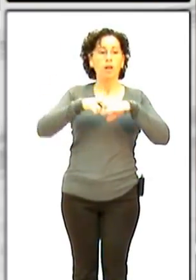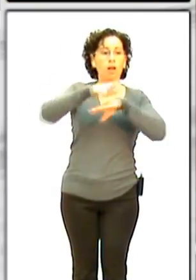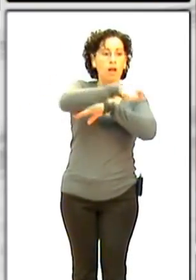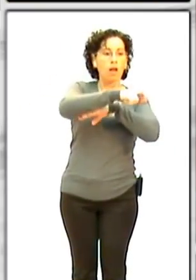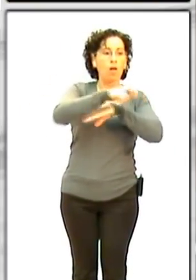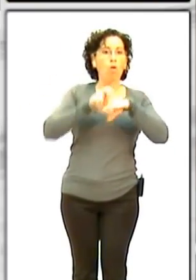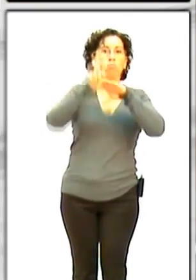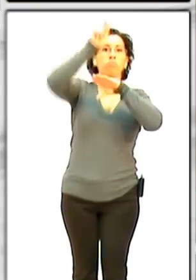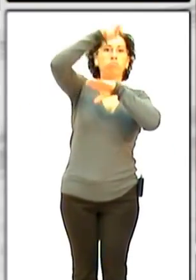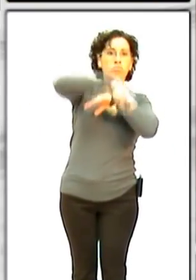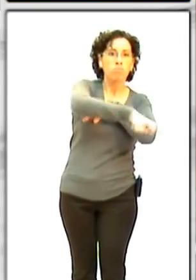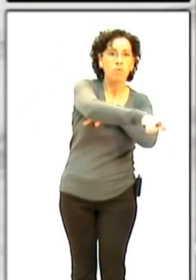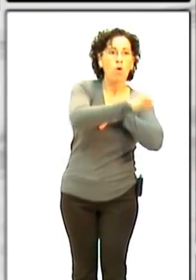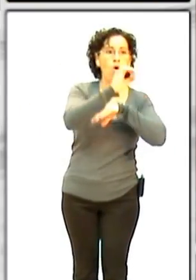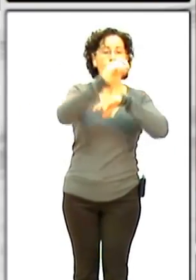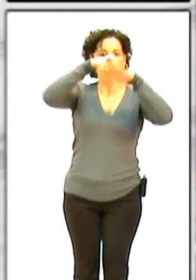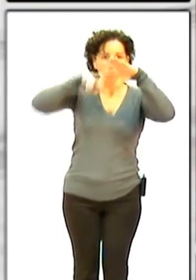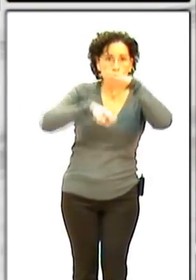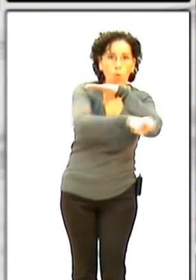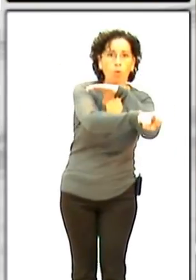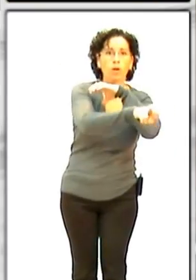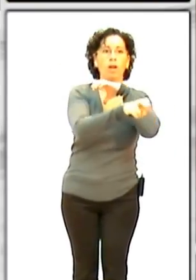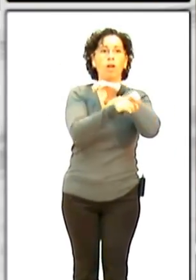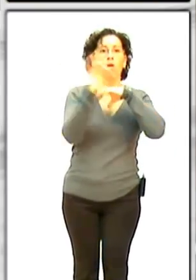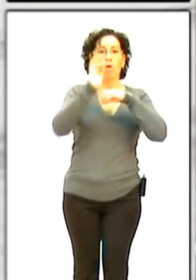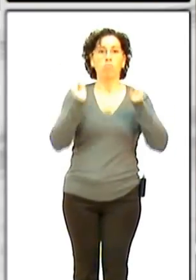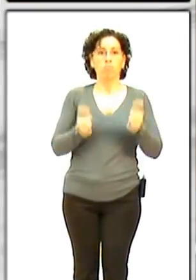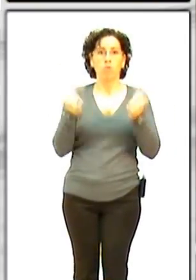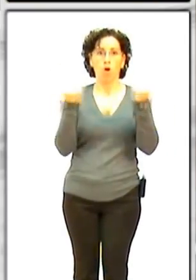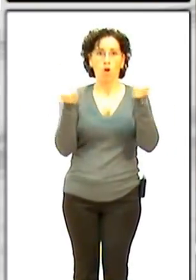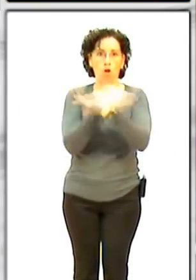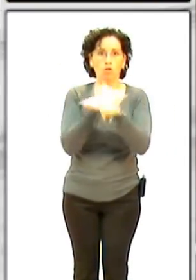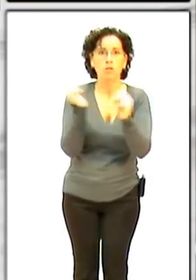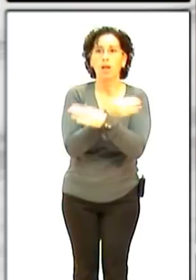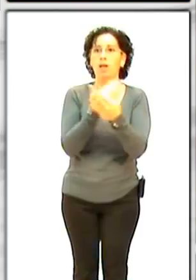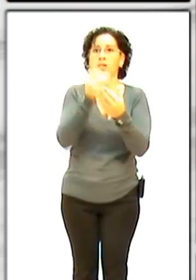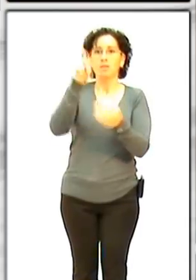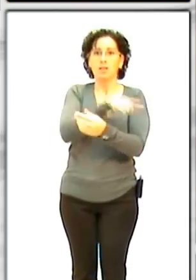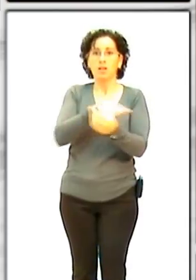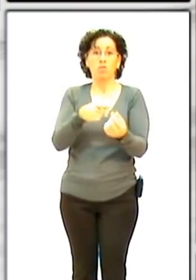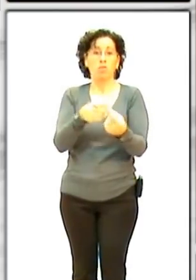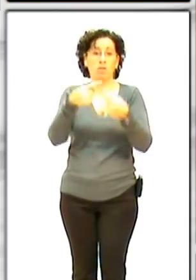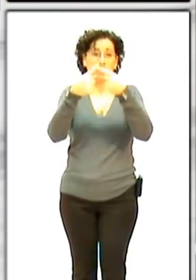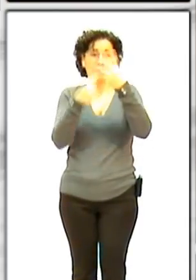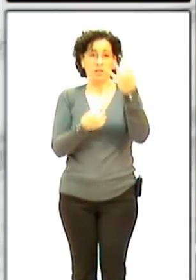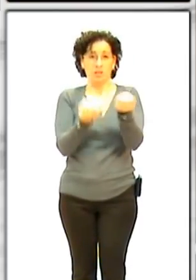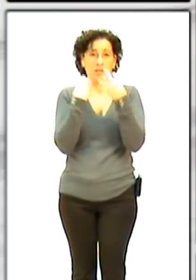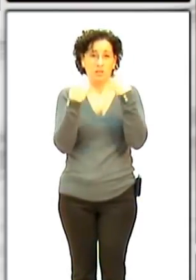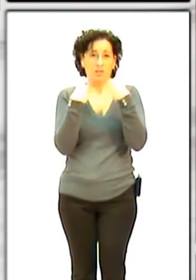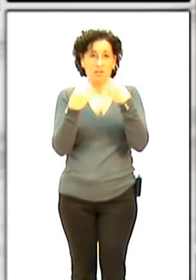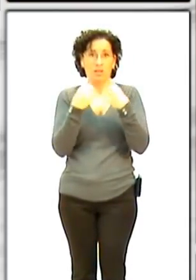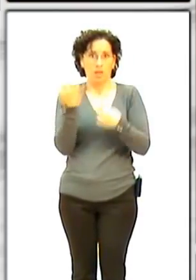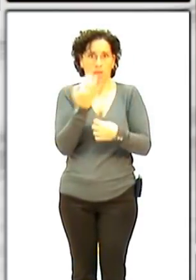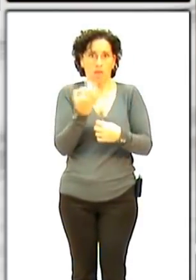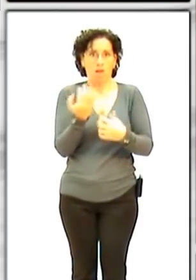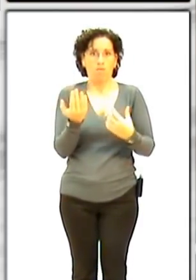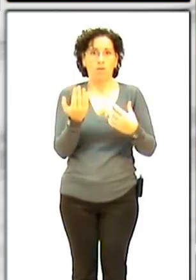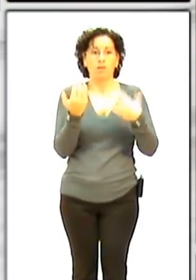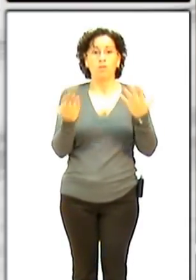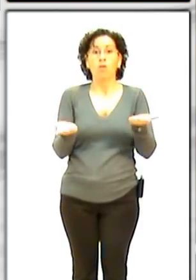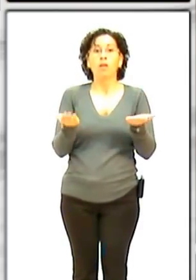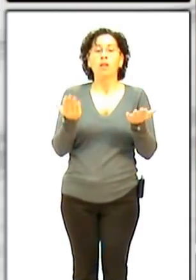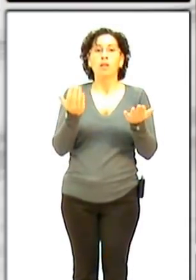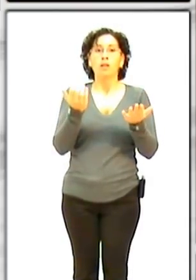pasos elevados, si hay túneles, si hay pasos de carruajes, etc. De esta manera, con una buena